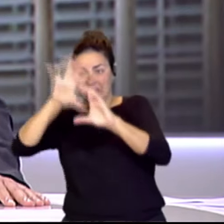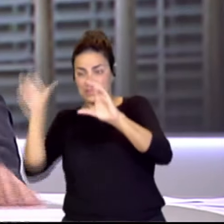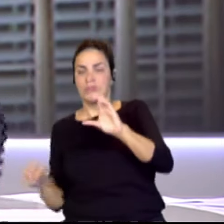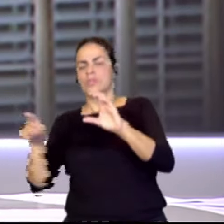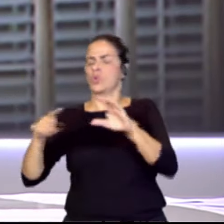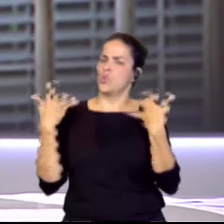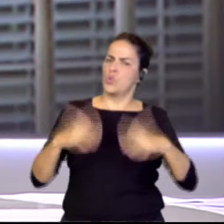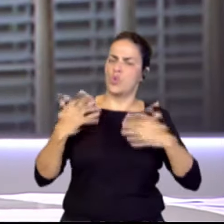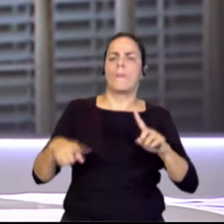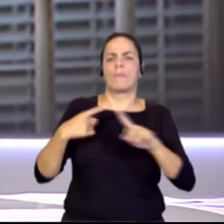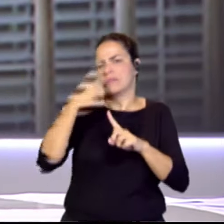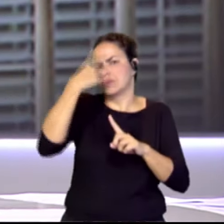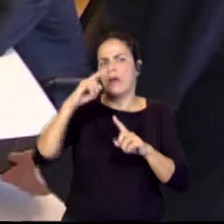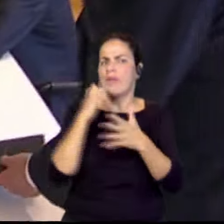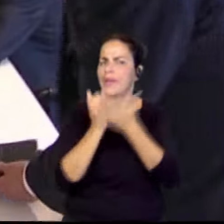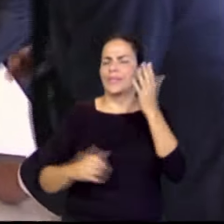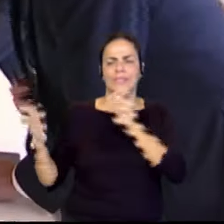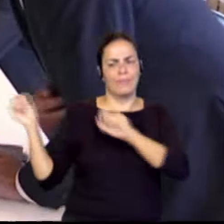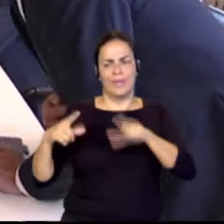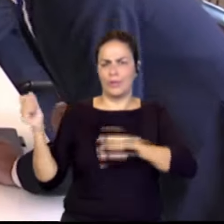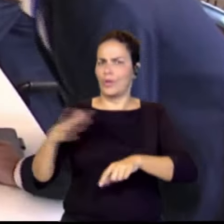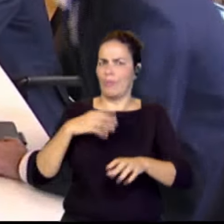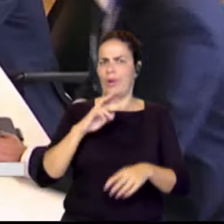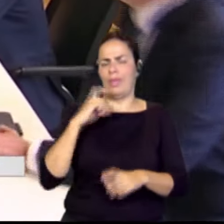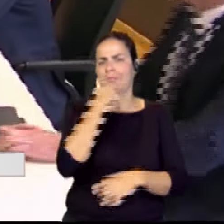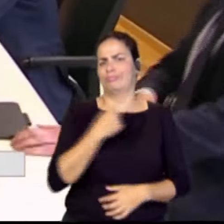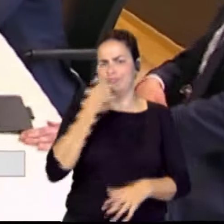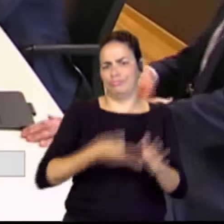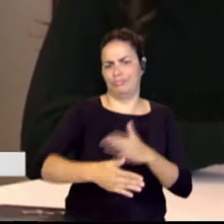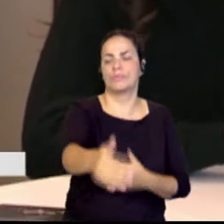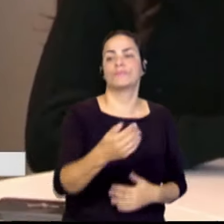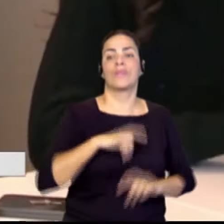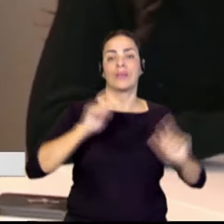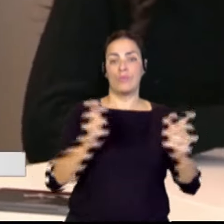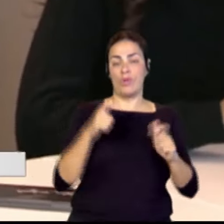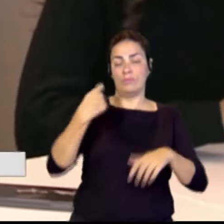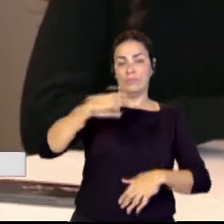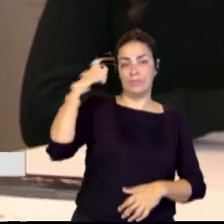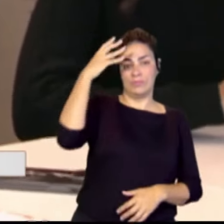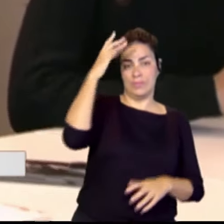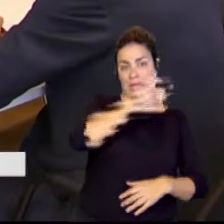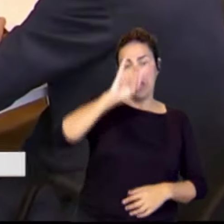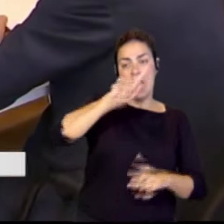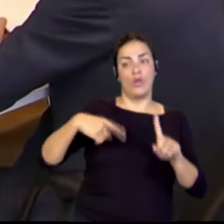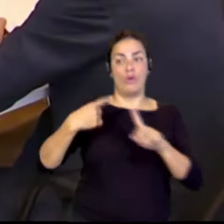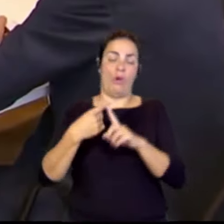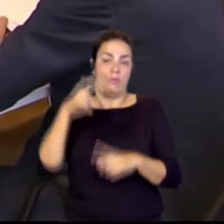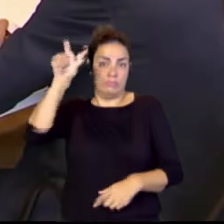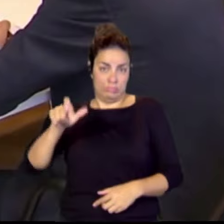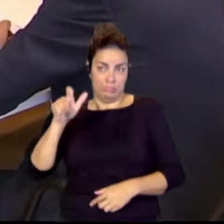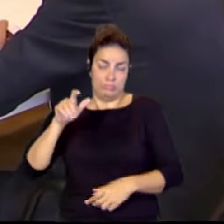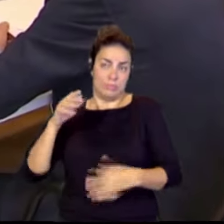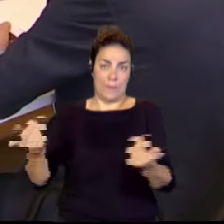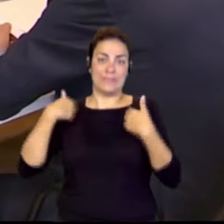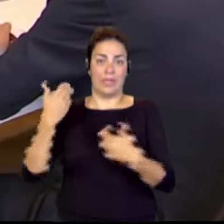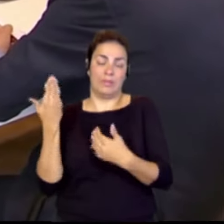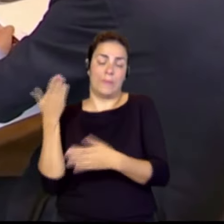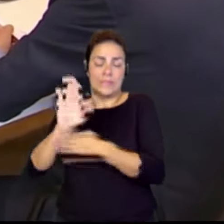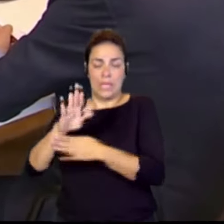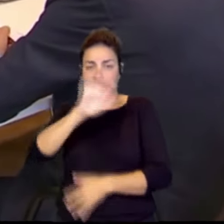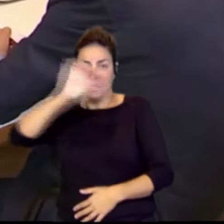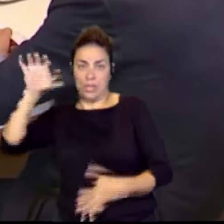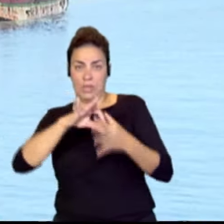a alargar reunión del presidente canario con el alto representante de la Unión Europea para la política exterior sobre la